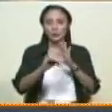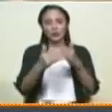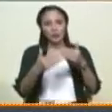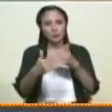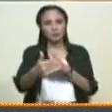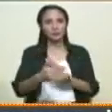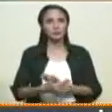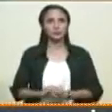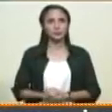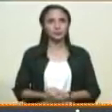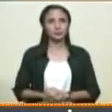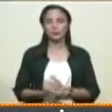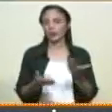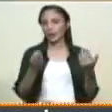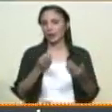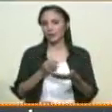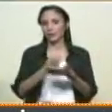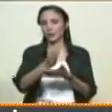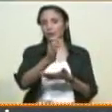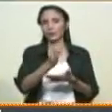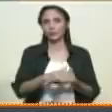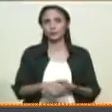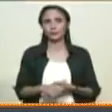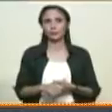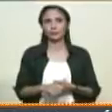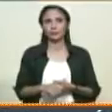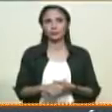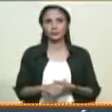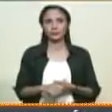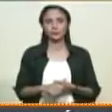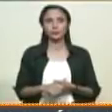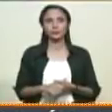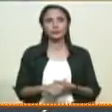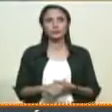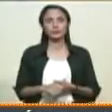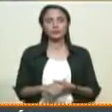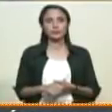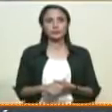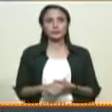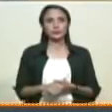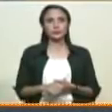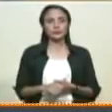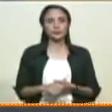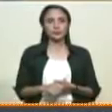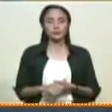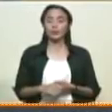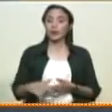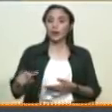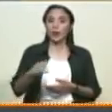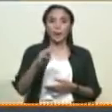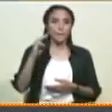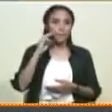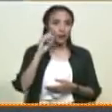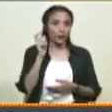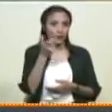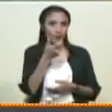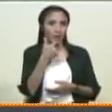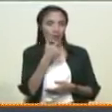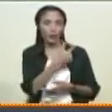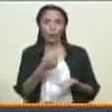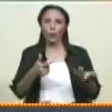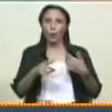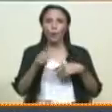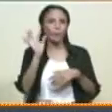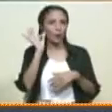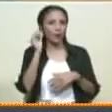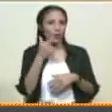hay que continuar. Es el nuevo comienzo. María Gabriela lo dijo. Nuevo comienzo. Lo dijo